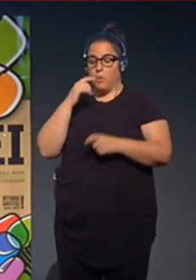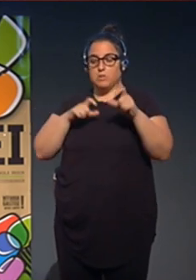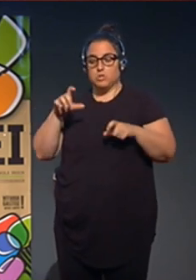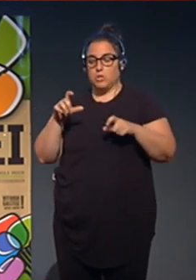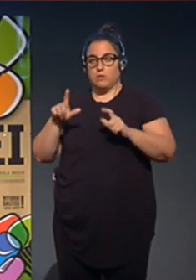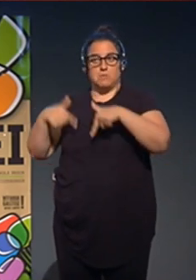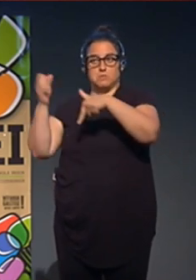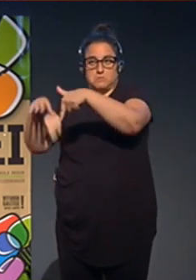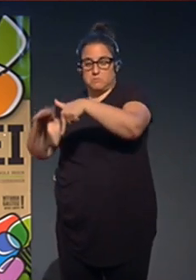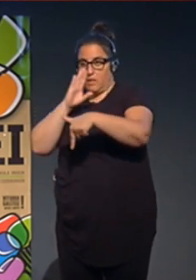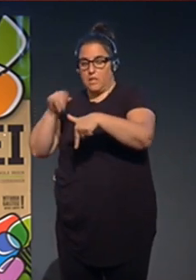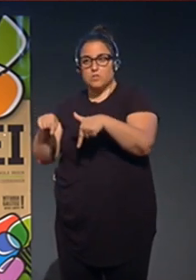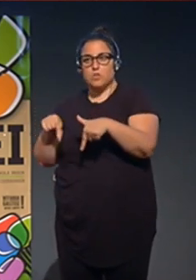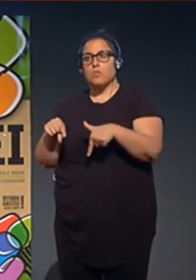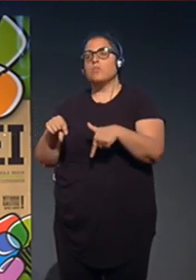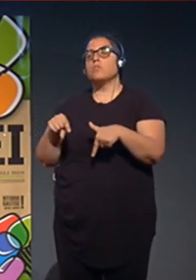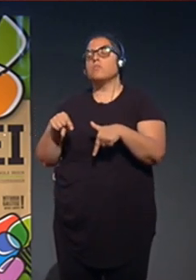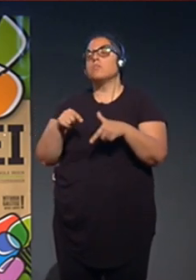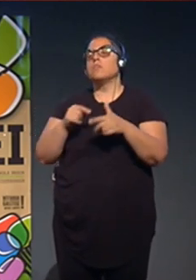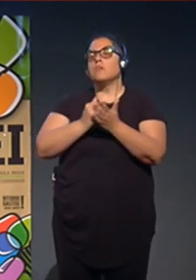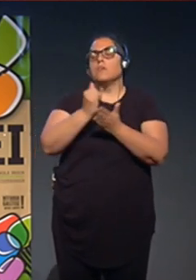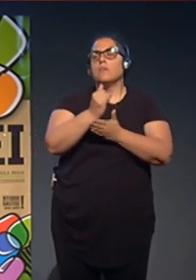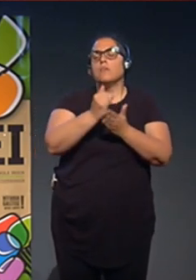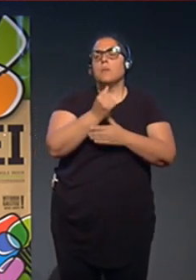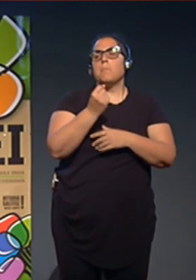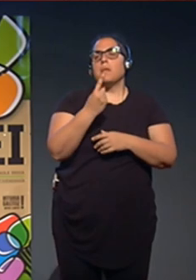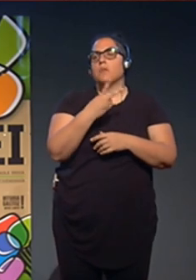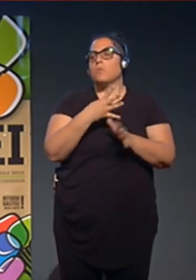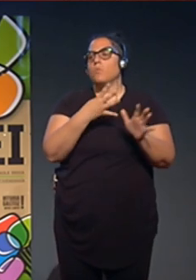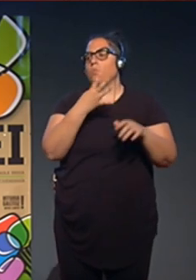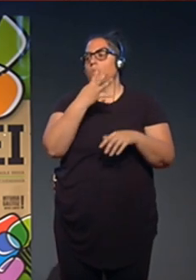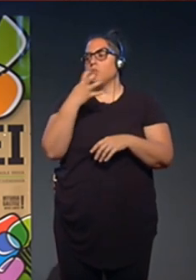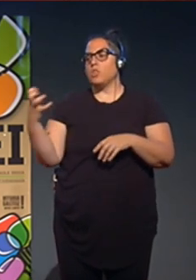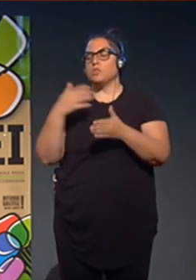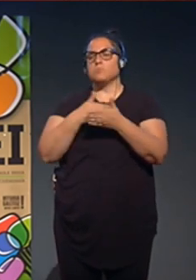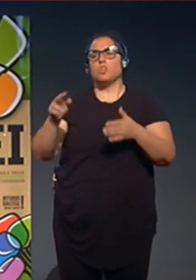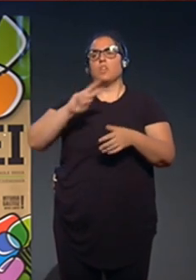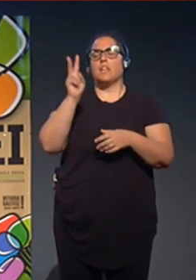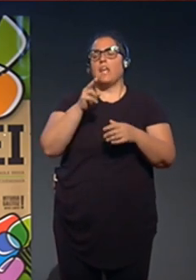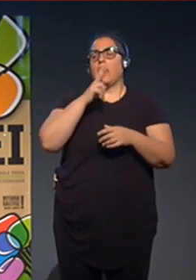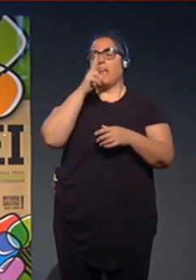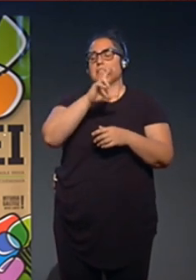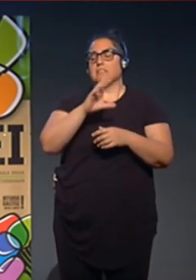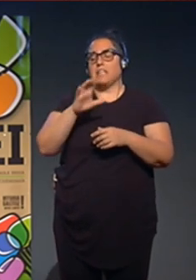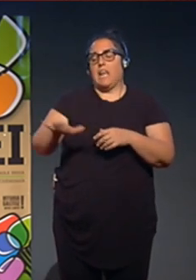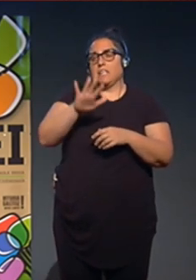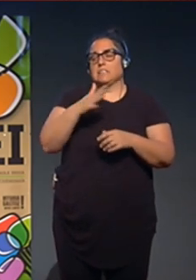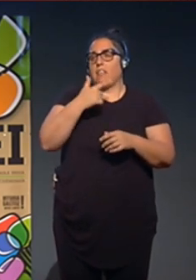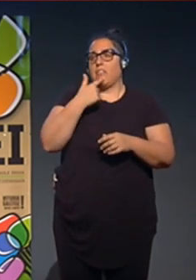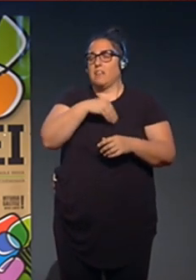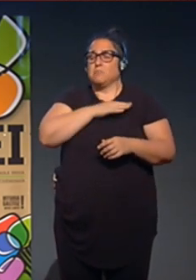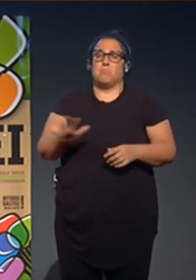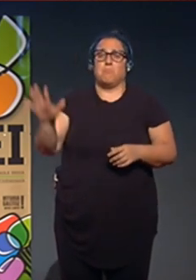14400 millones de hectáreas Lo que equivale a 28 veces la superficie de toda España si es que toda